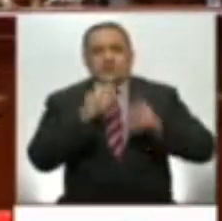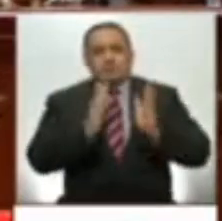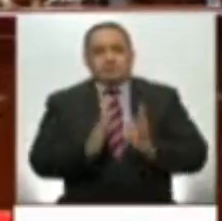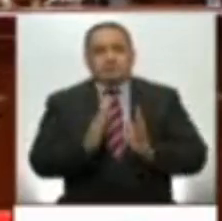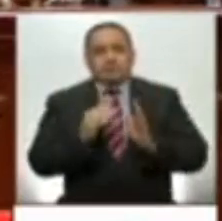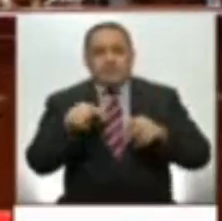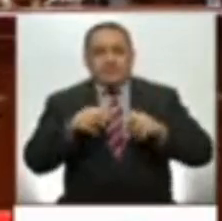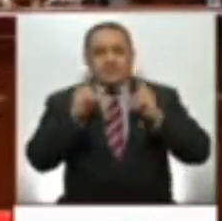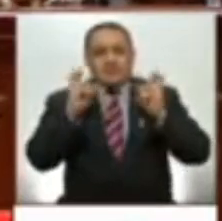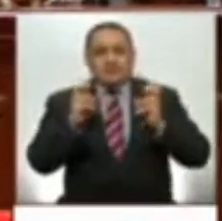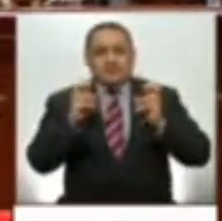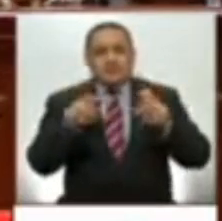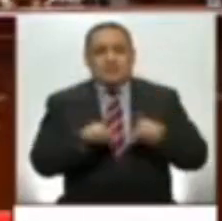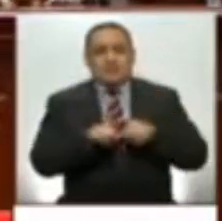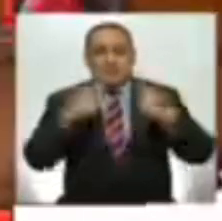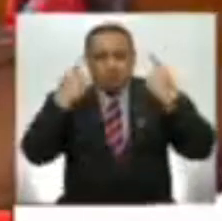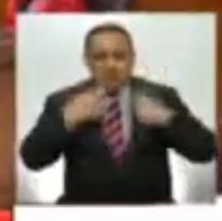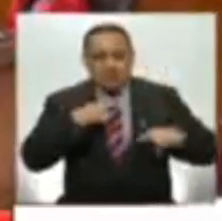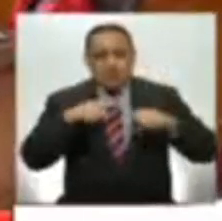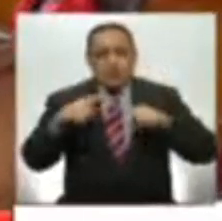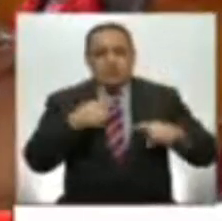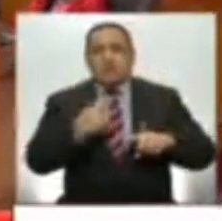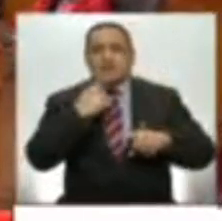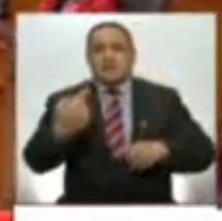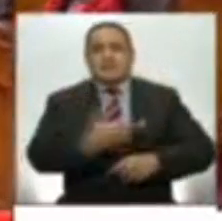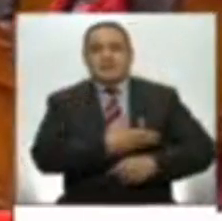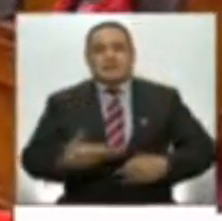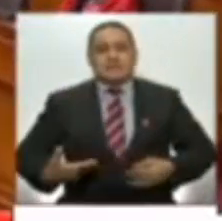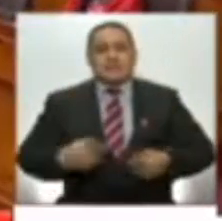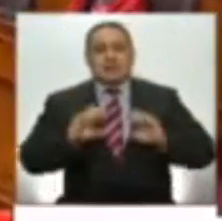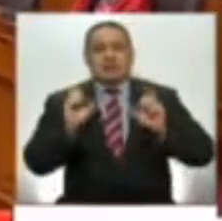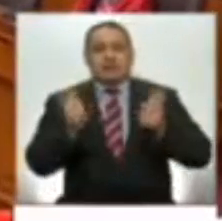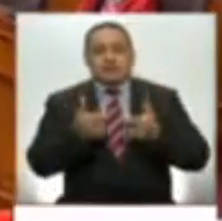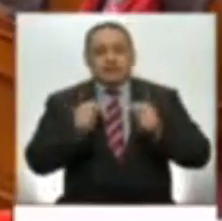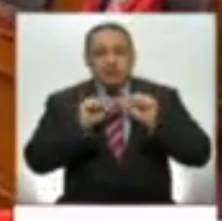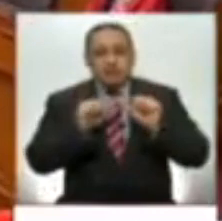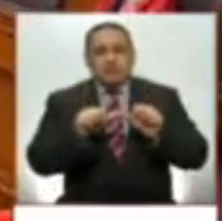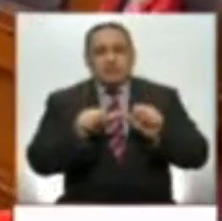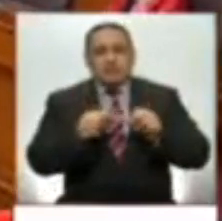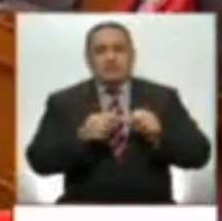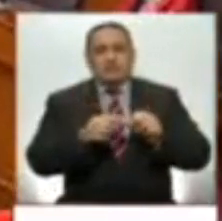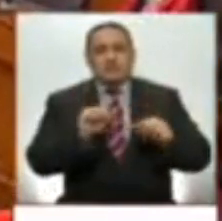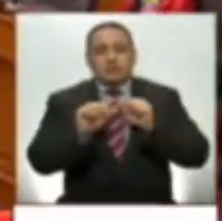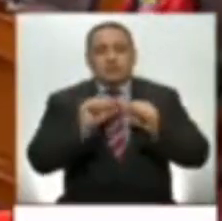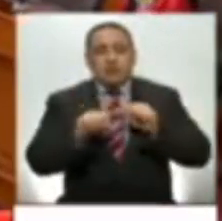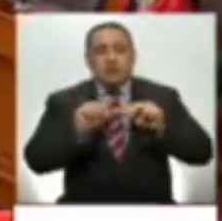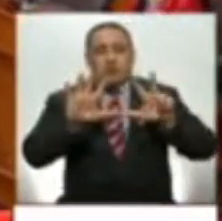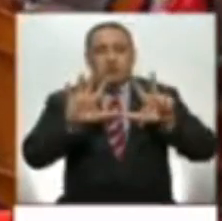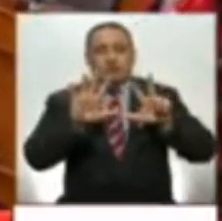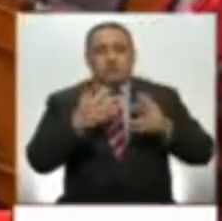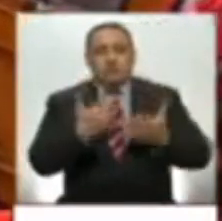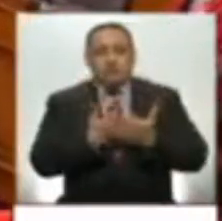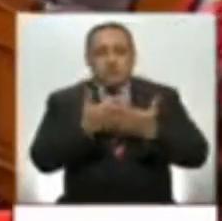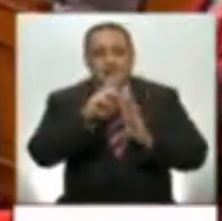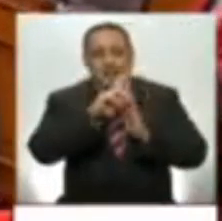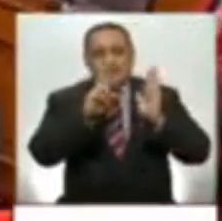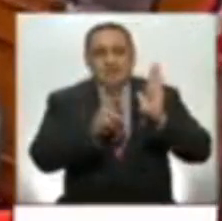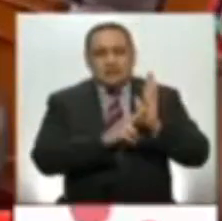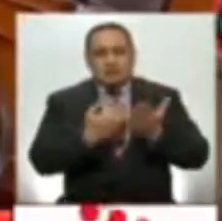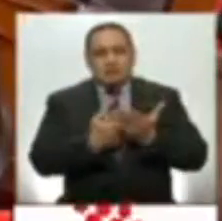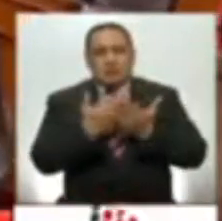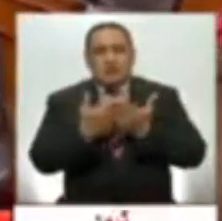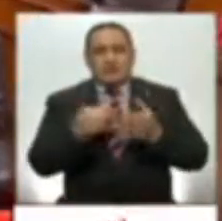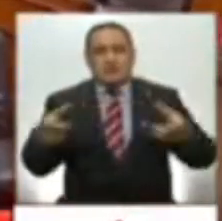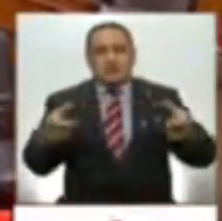en este capítulo. Las coordinaciones estarán a cargo del Presidente de la Comisión Permanente. Artículo 8. Acreditación, registro y determinación